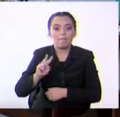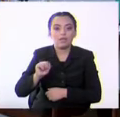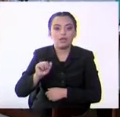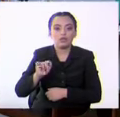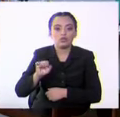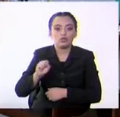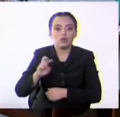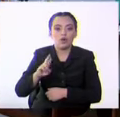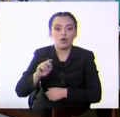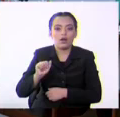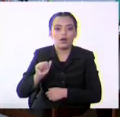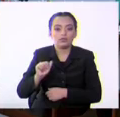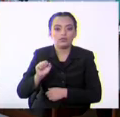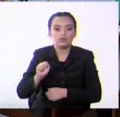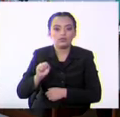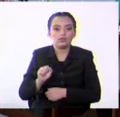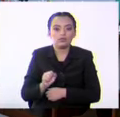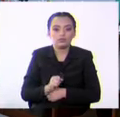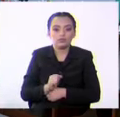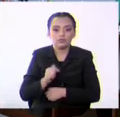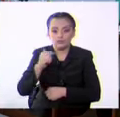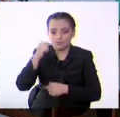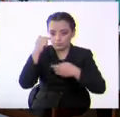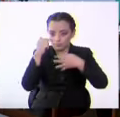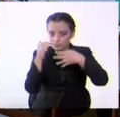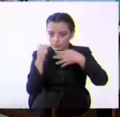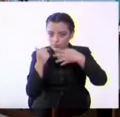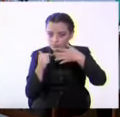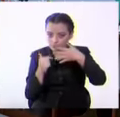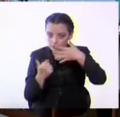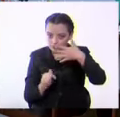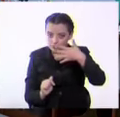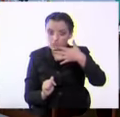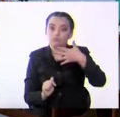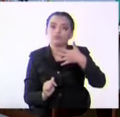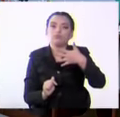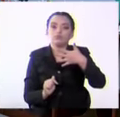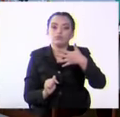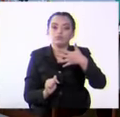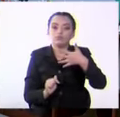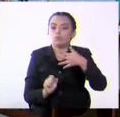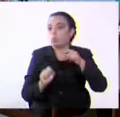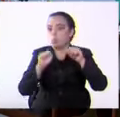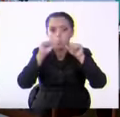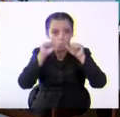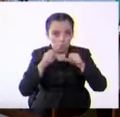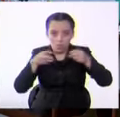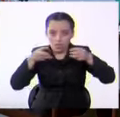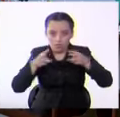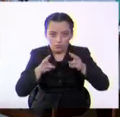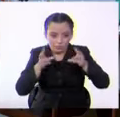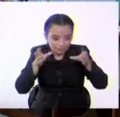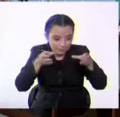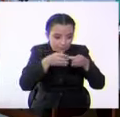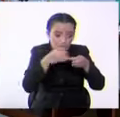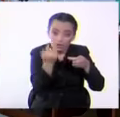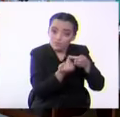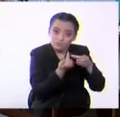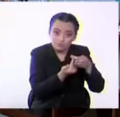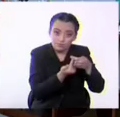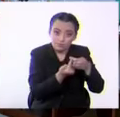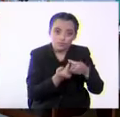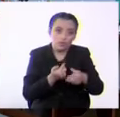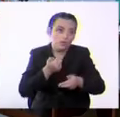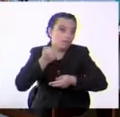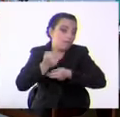realmente cada una de estos eventos no los podemos ver de forma aislada, son un